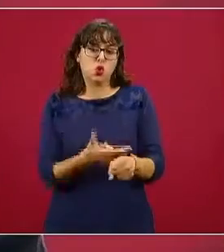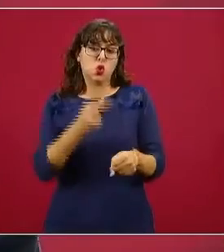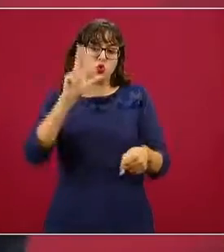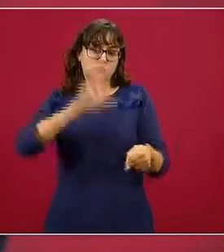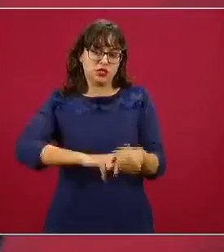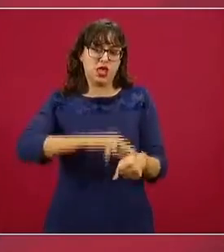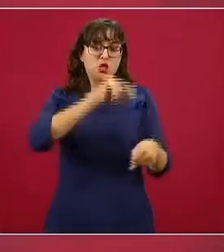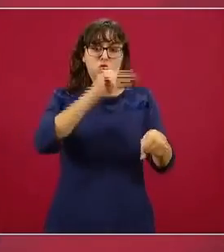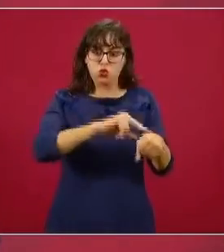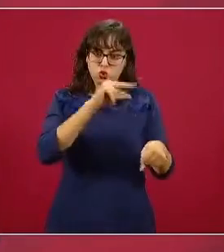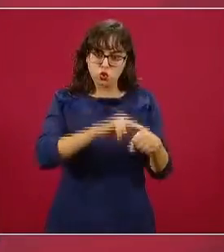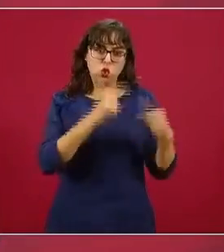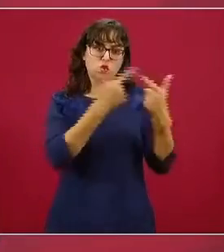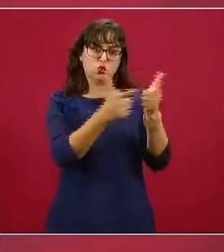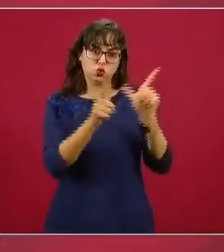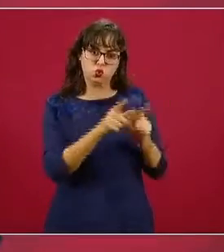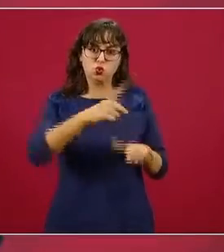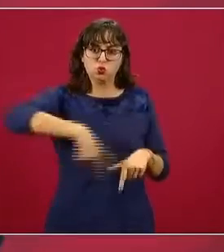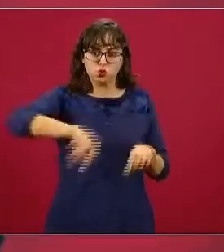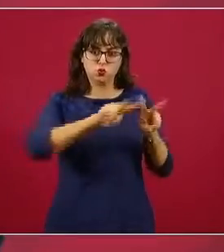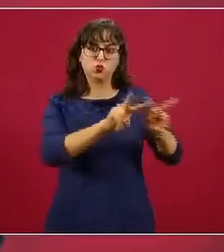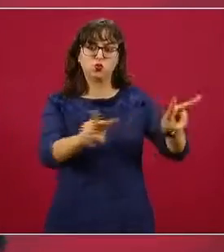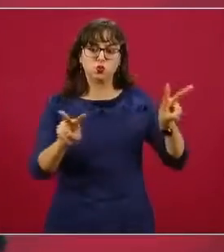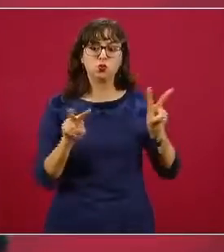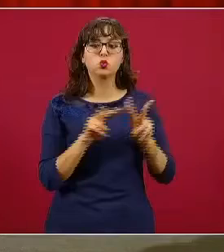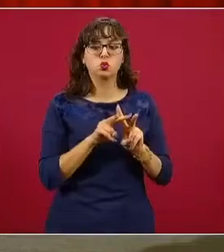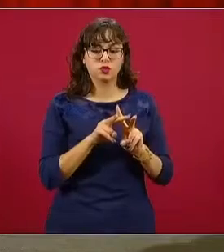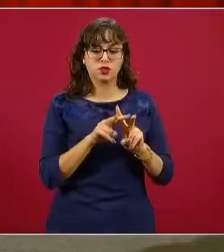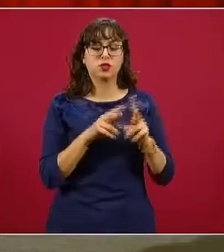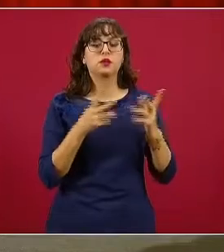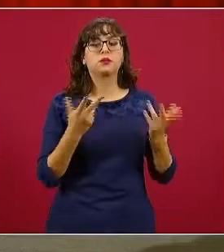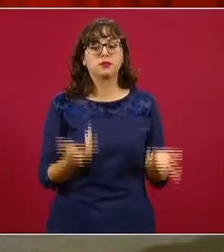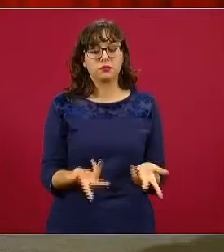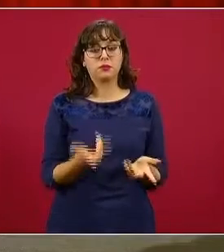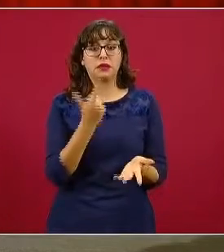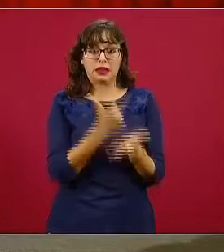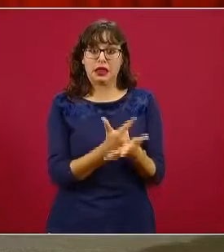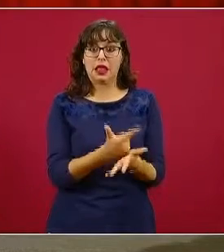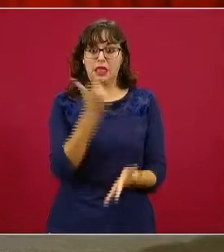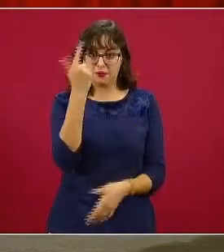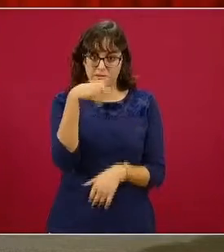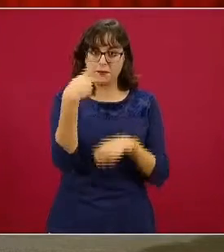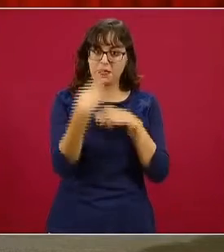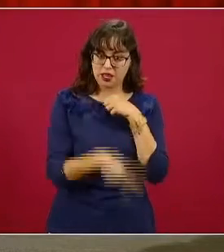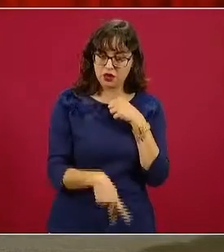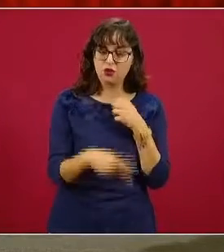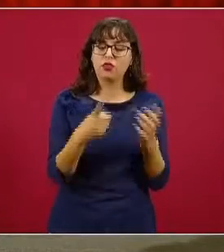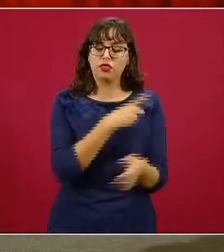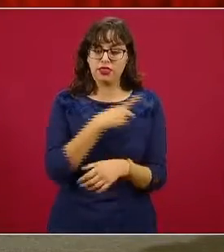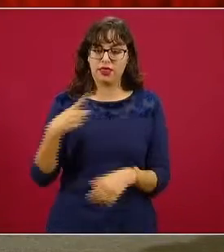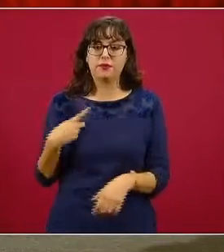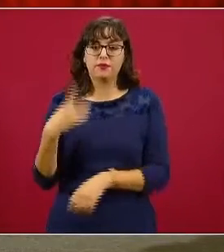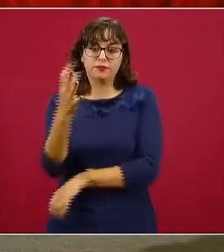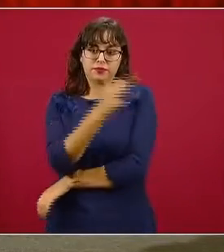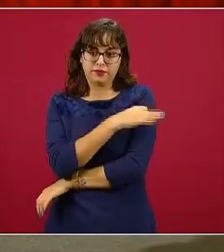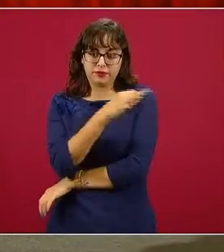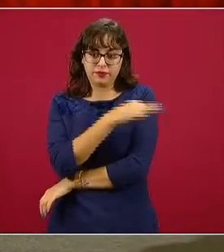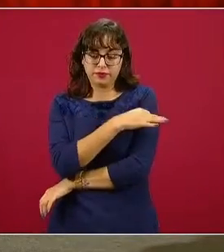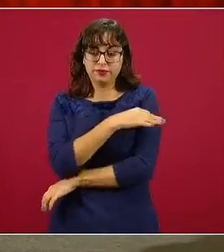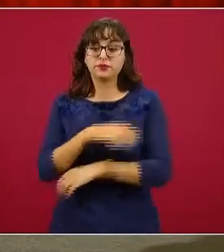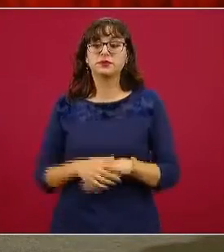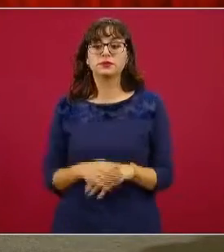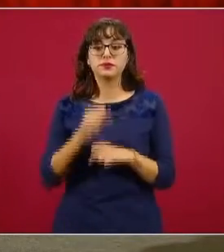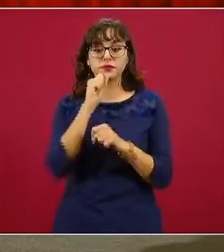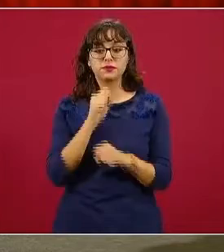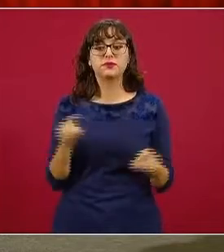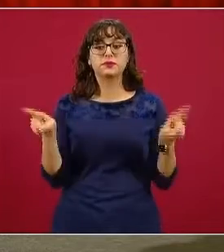los grupos que se consideran al mismo tiempo grupo de riesgo y también una categoría del